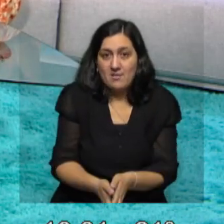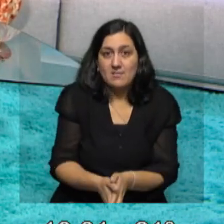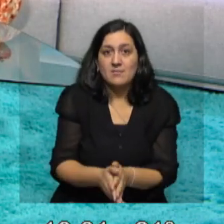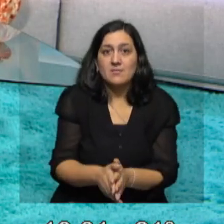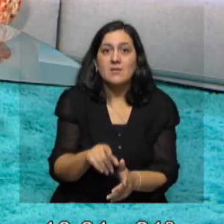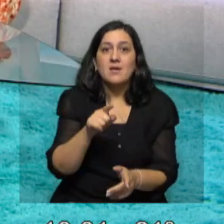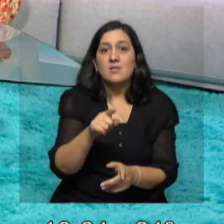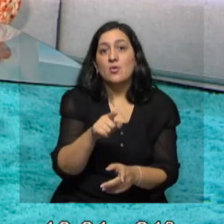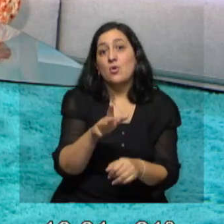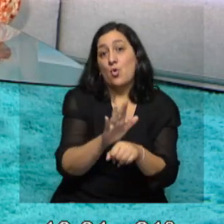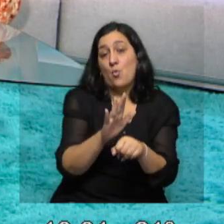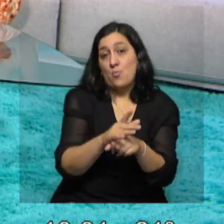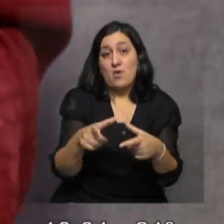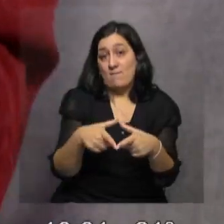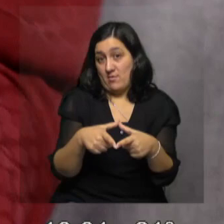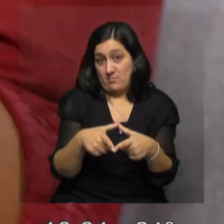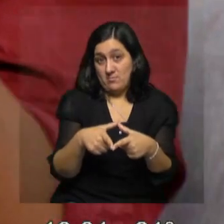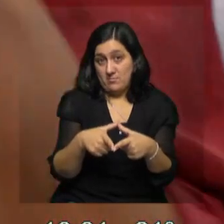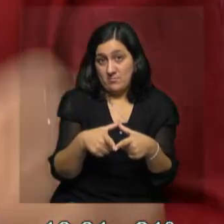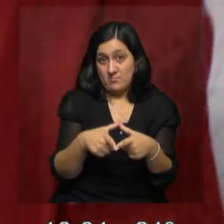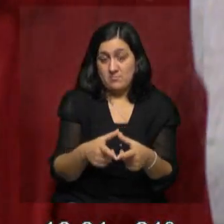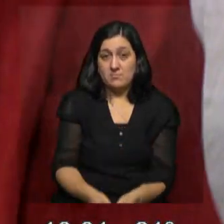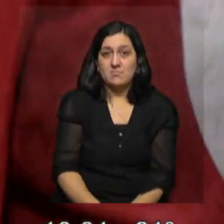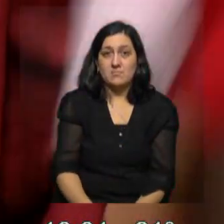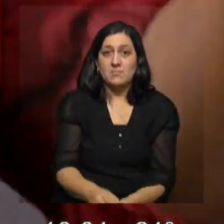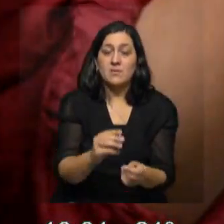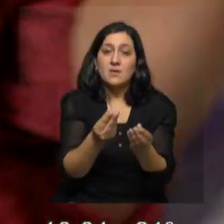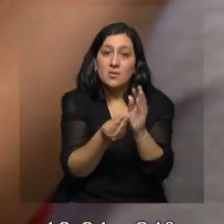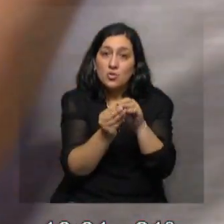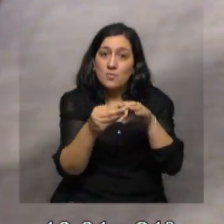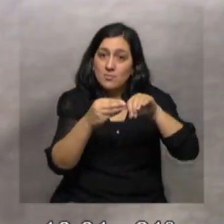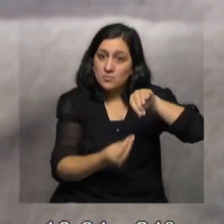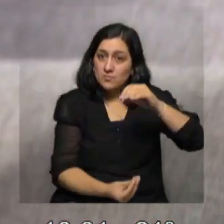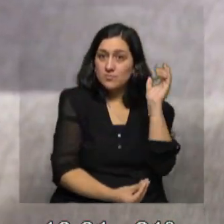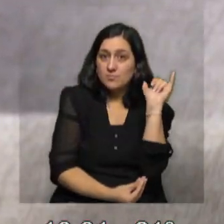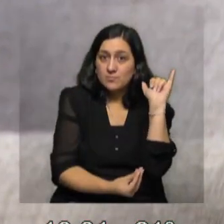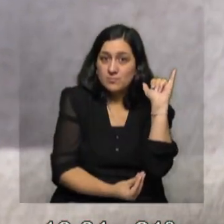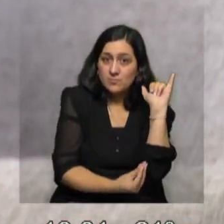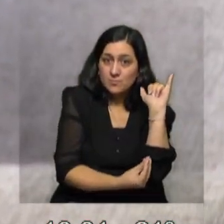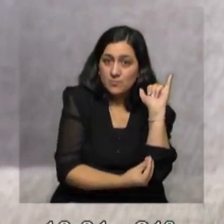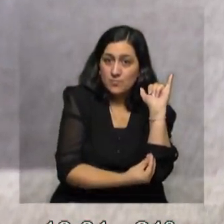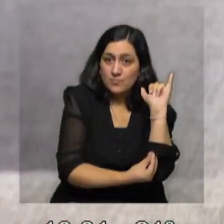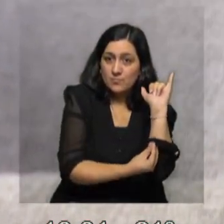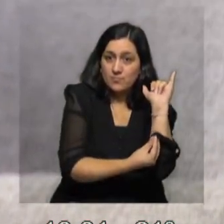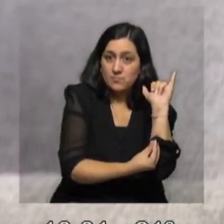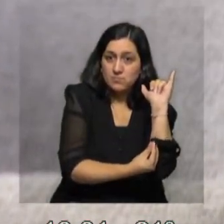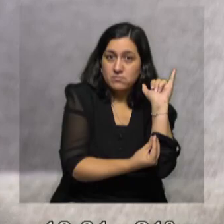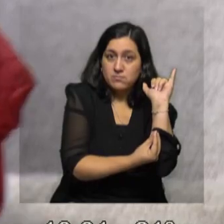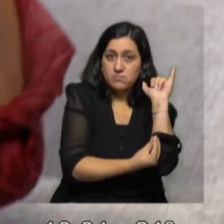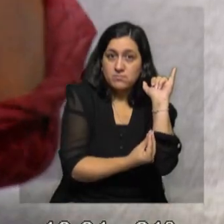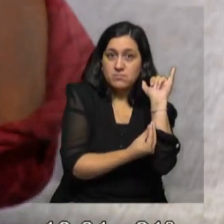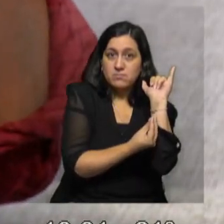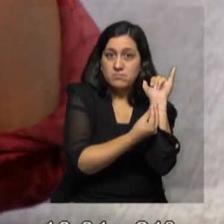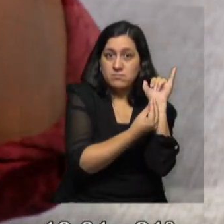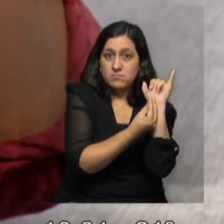acuerdo? Yes. Agarramos el arito, doblamos, se coloca dentro de lo que es la entrada de la vagina y